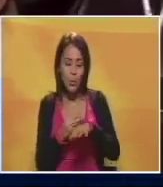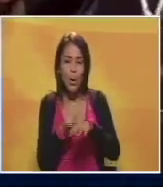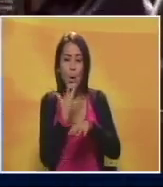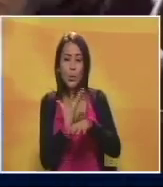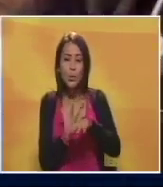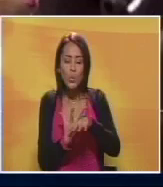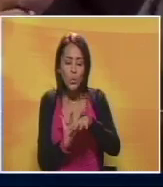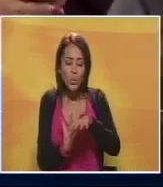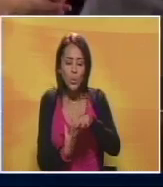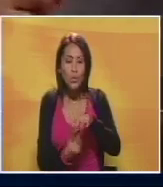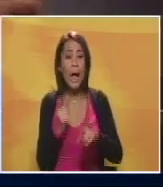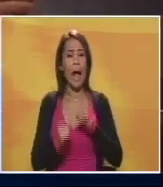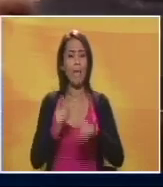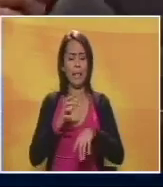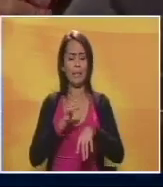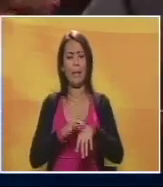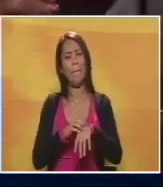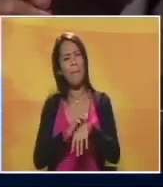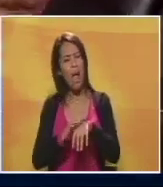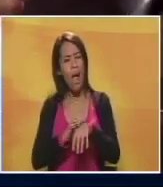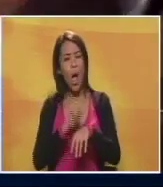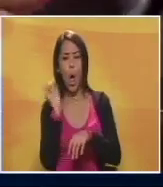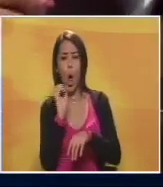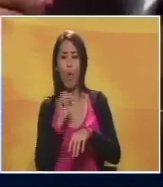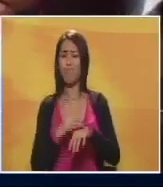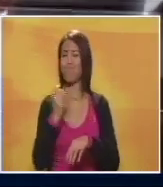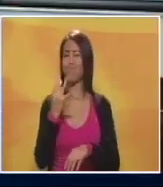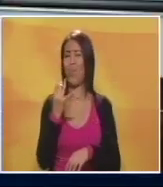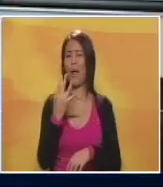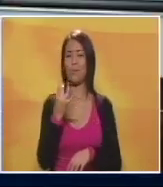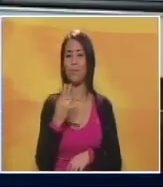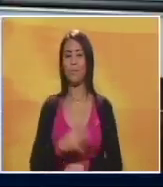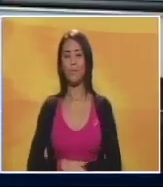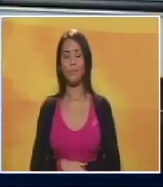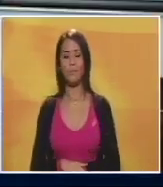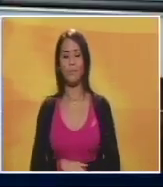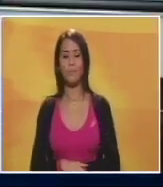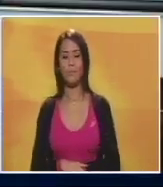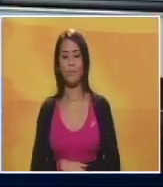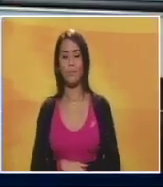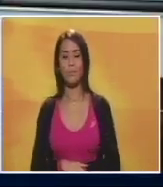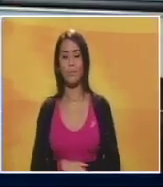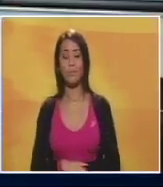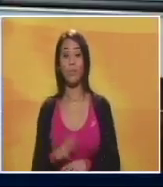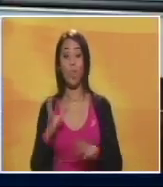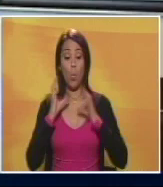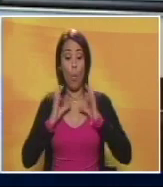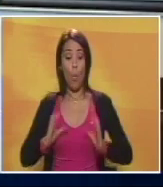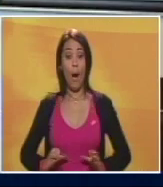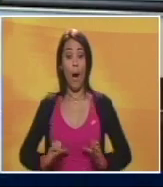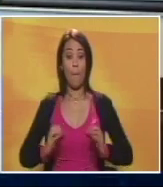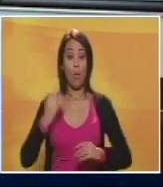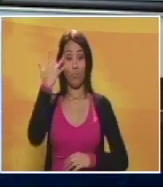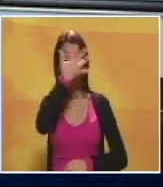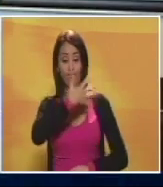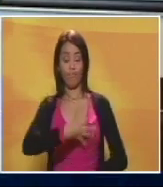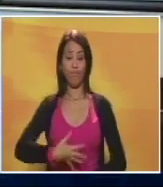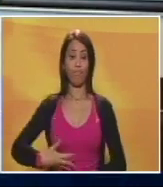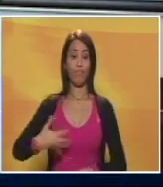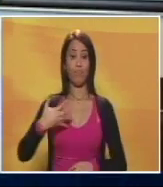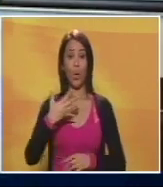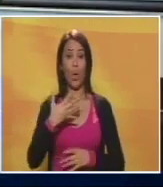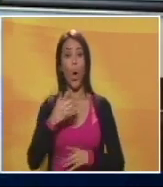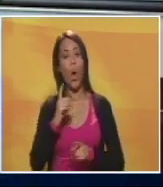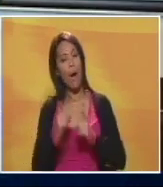resecas, que pican a veces, que pueden doler un poco, que ciertamente pueden cubrir todo el cuerpo o a veces pueden ser muy